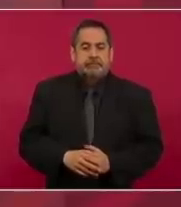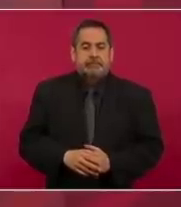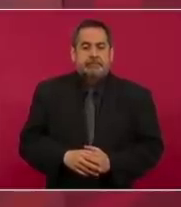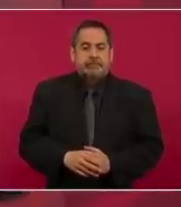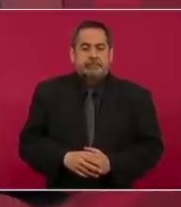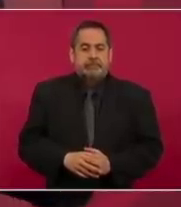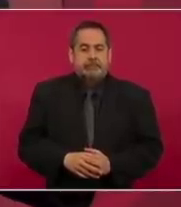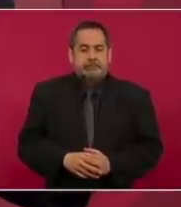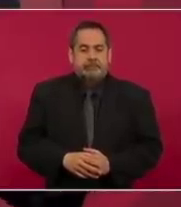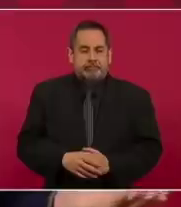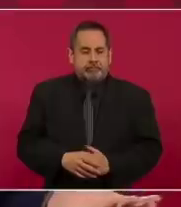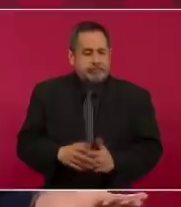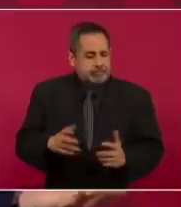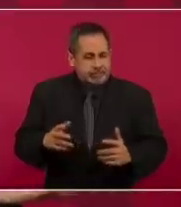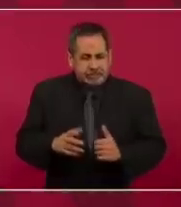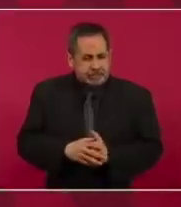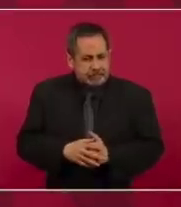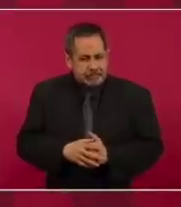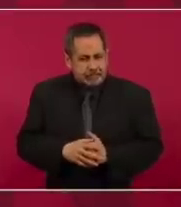¿Qué no se dio cuenta?